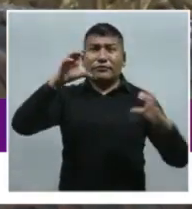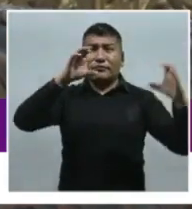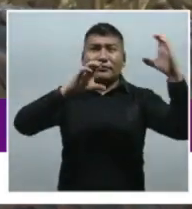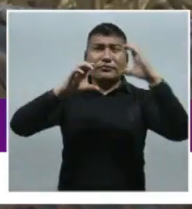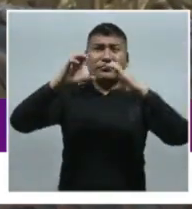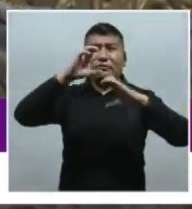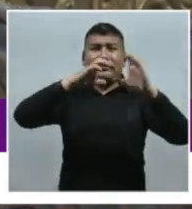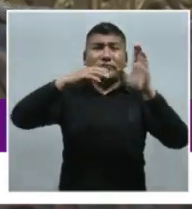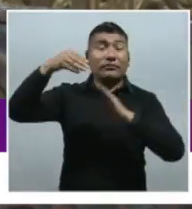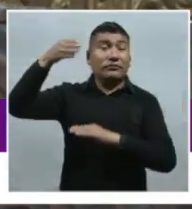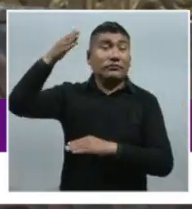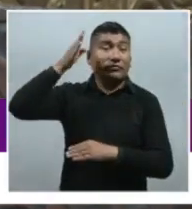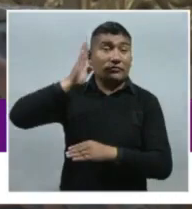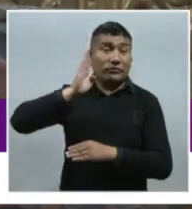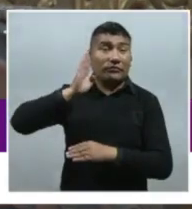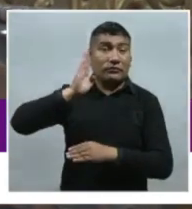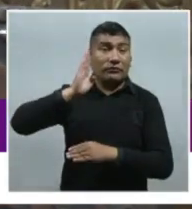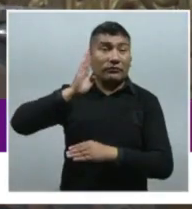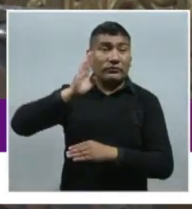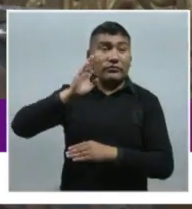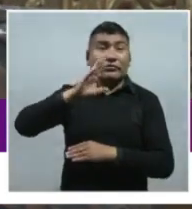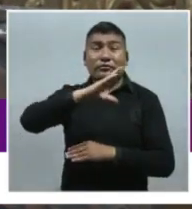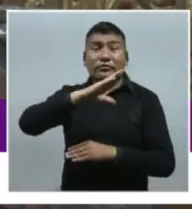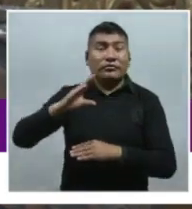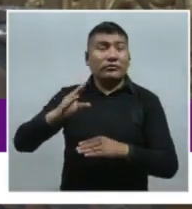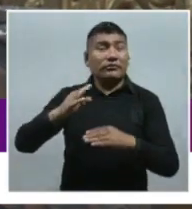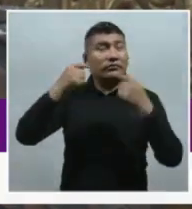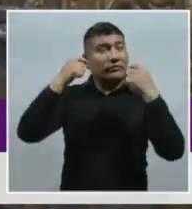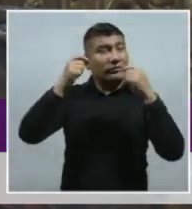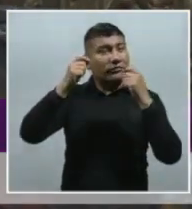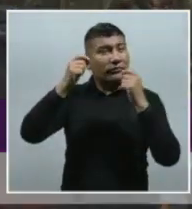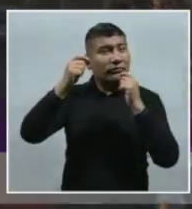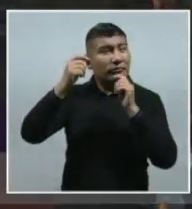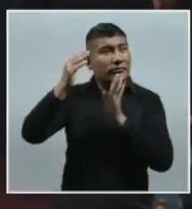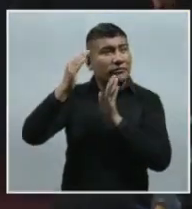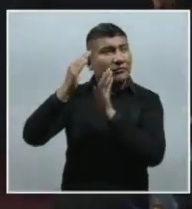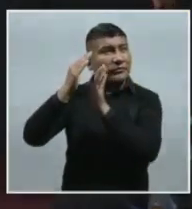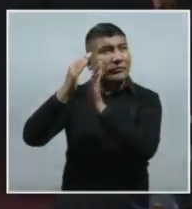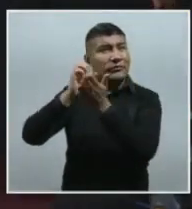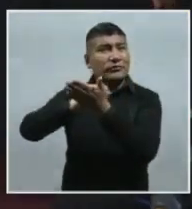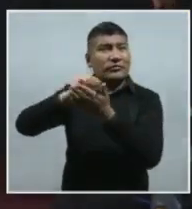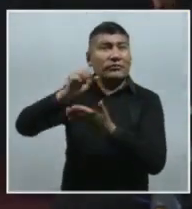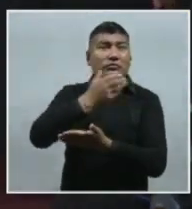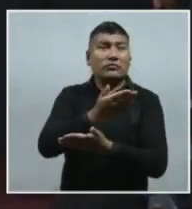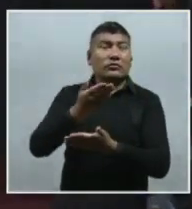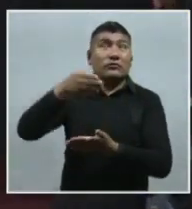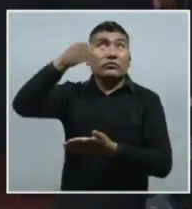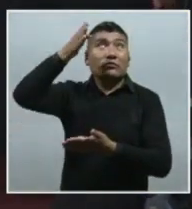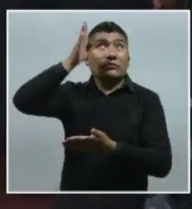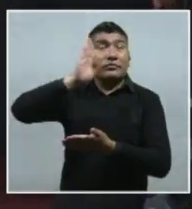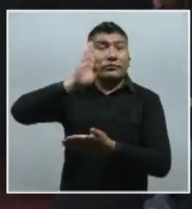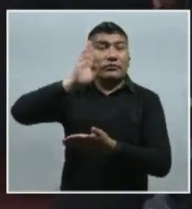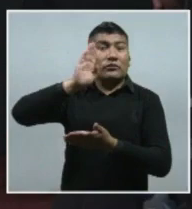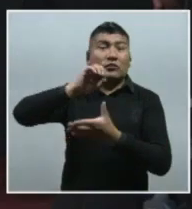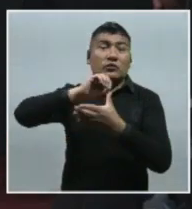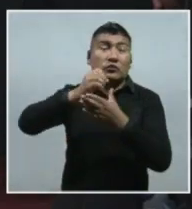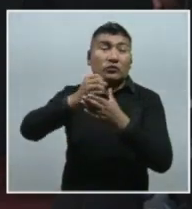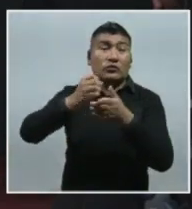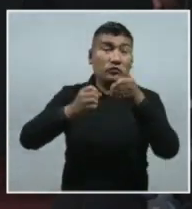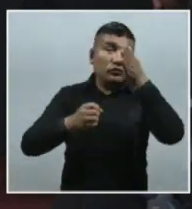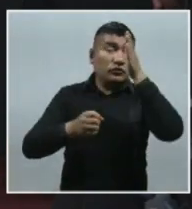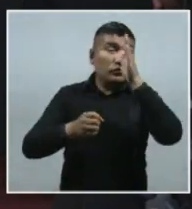Dios y que intenta acercarse al misterio de Dios o que Dios